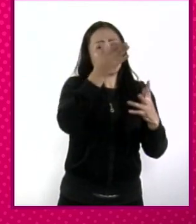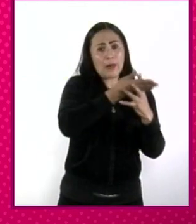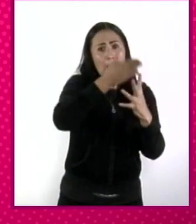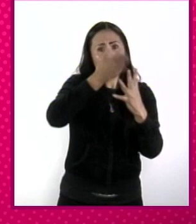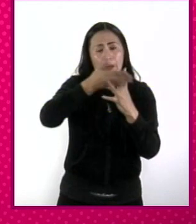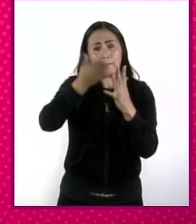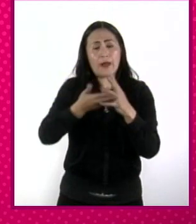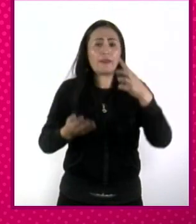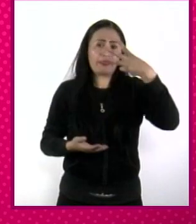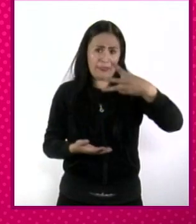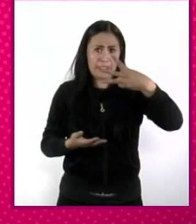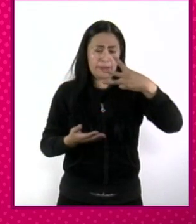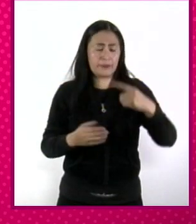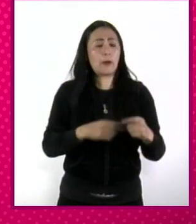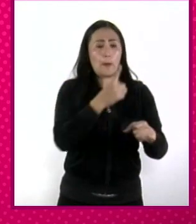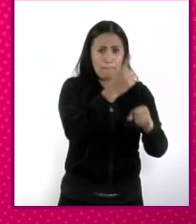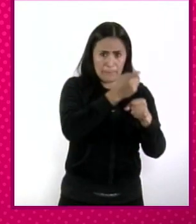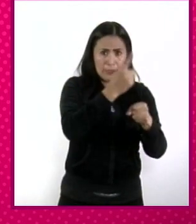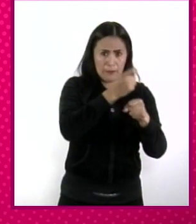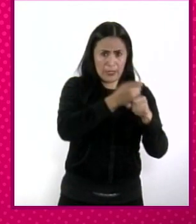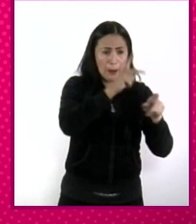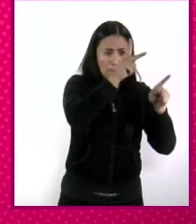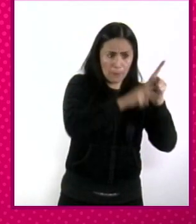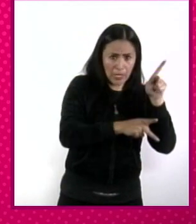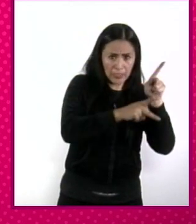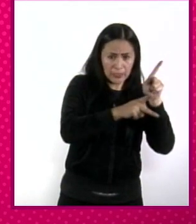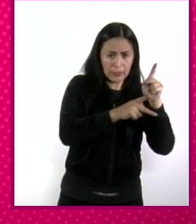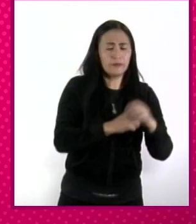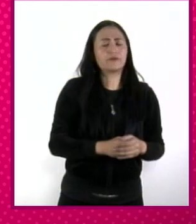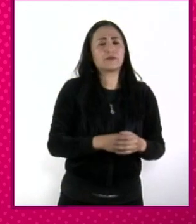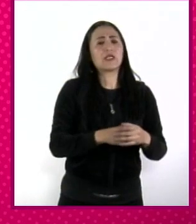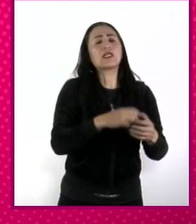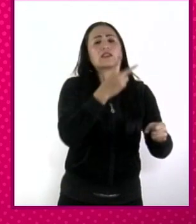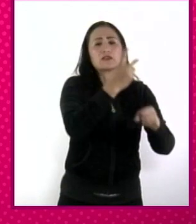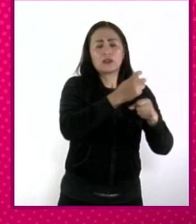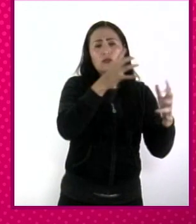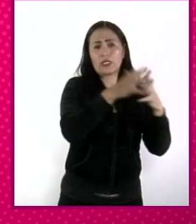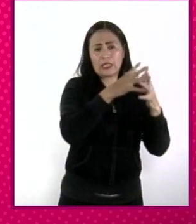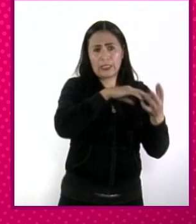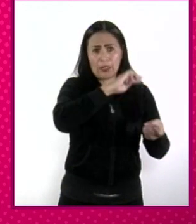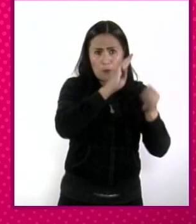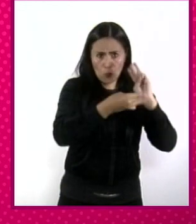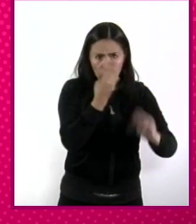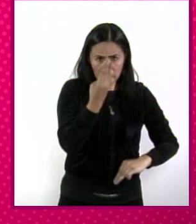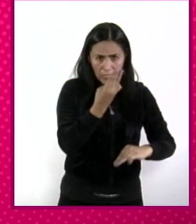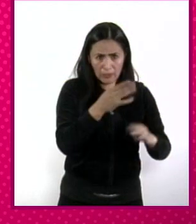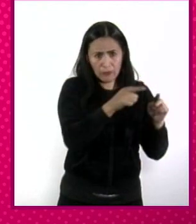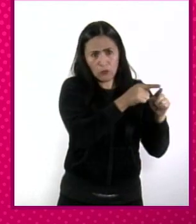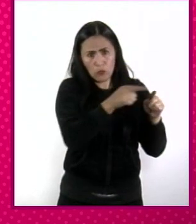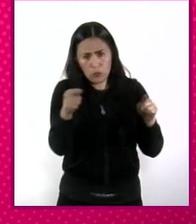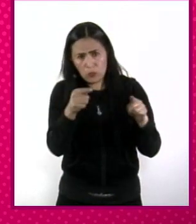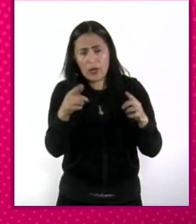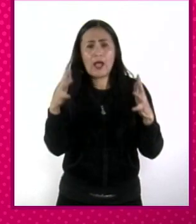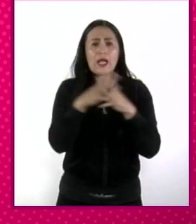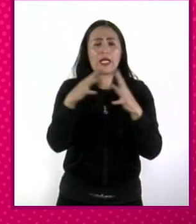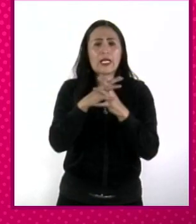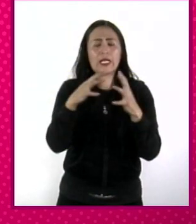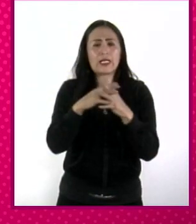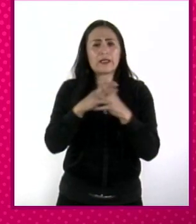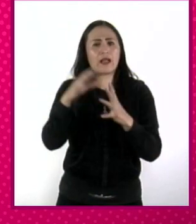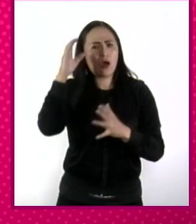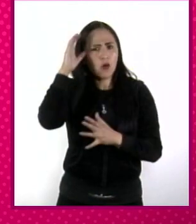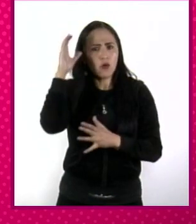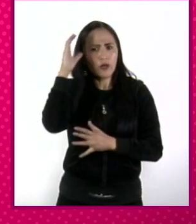Fría. Una etapa que va del final de la Segunda Guerra Mundial hacia la Guerra de Corea, que se desarrolla